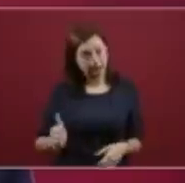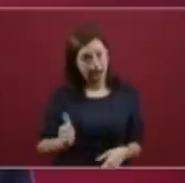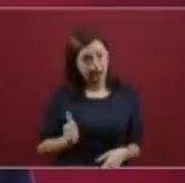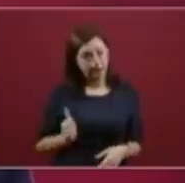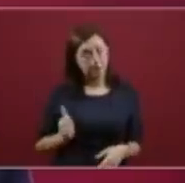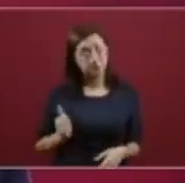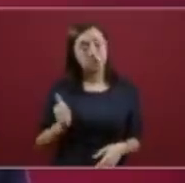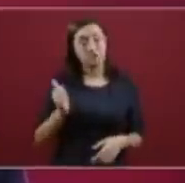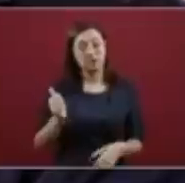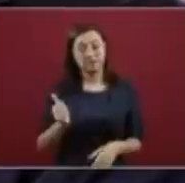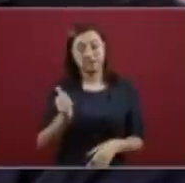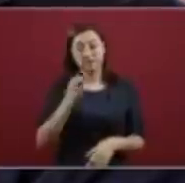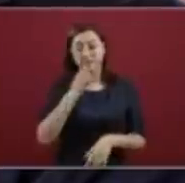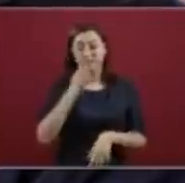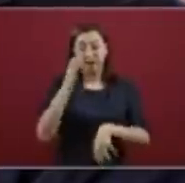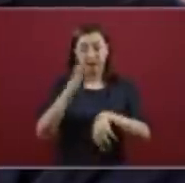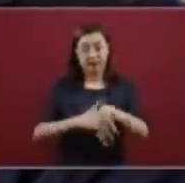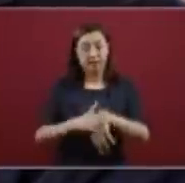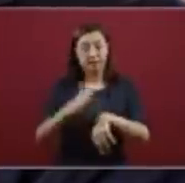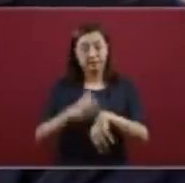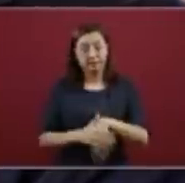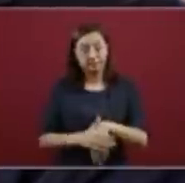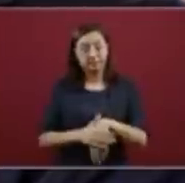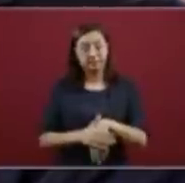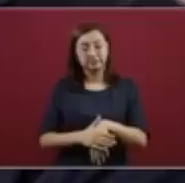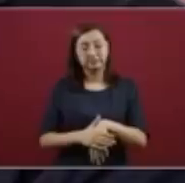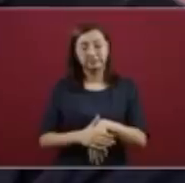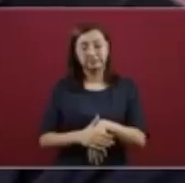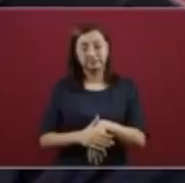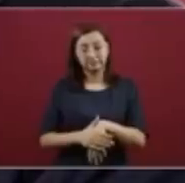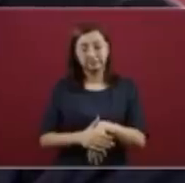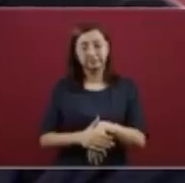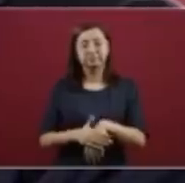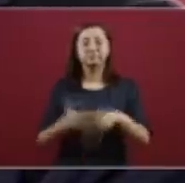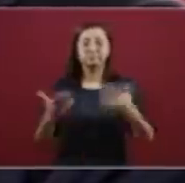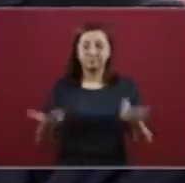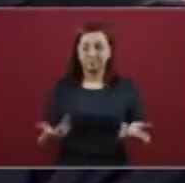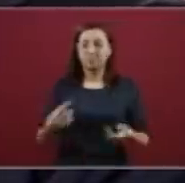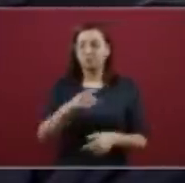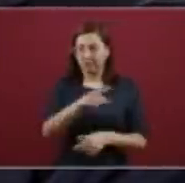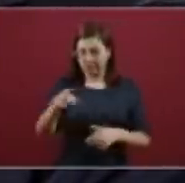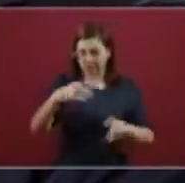para recomendarles, qué bien que me preguntan sobre esto,